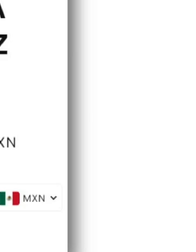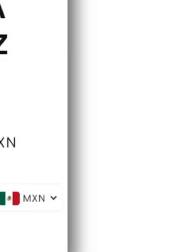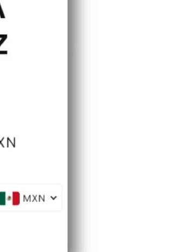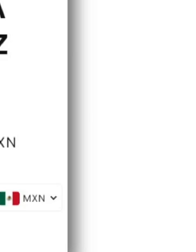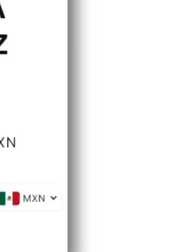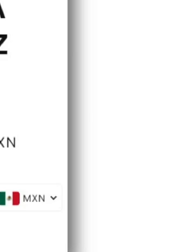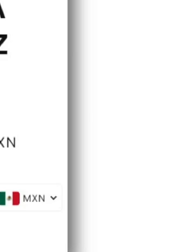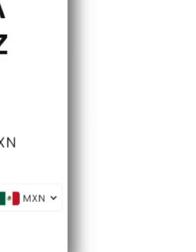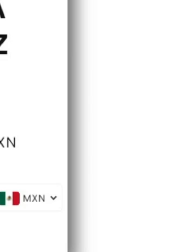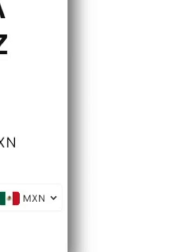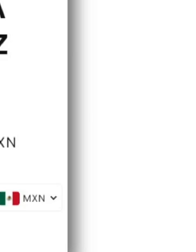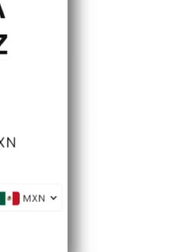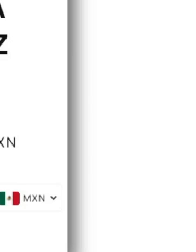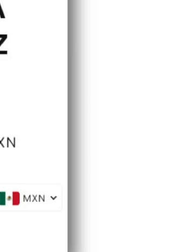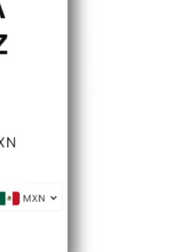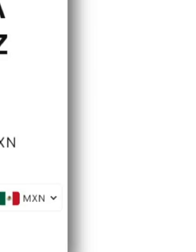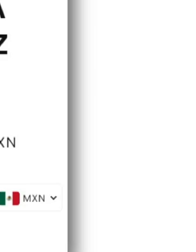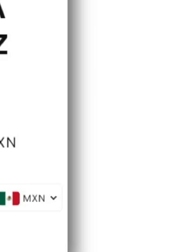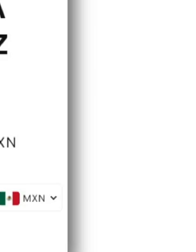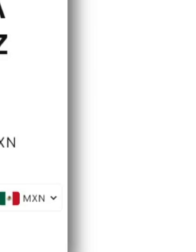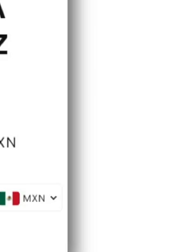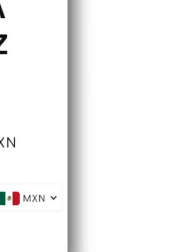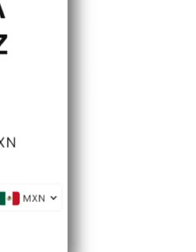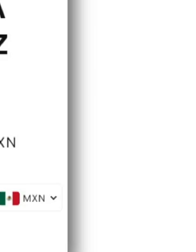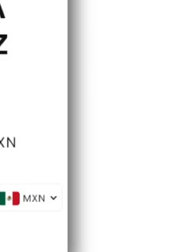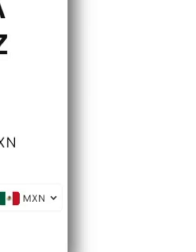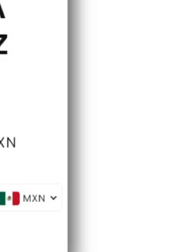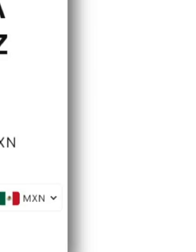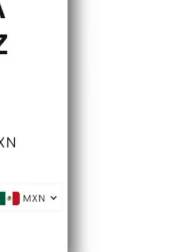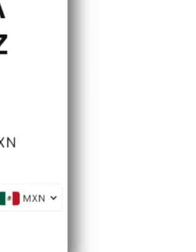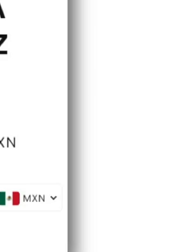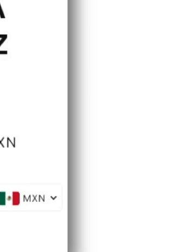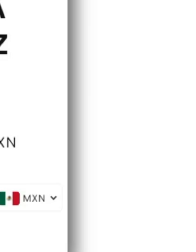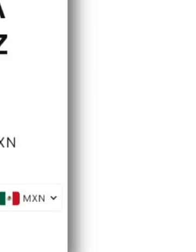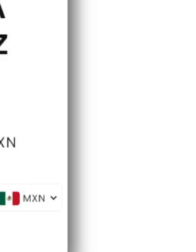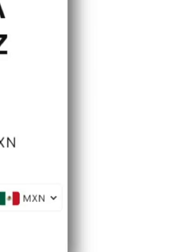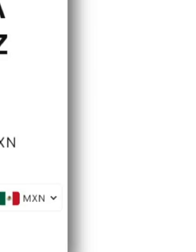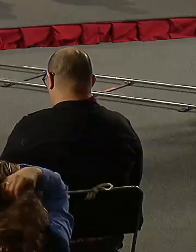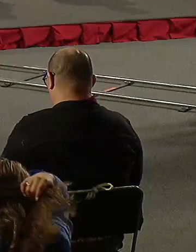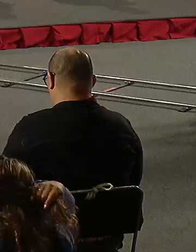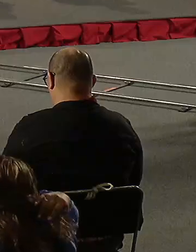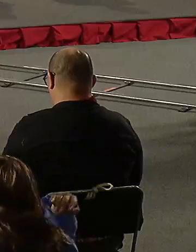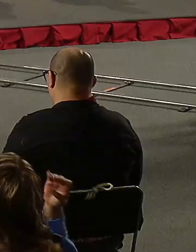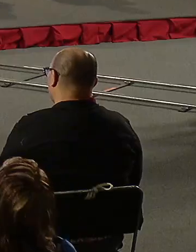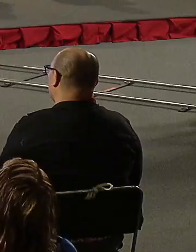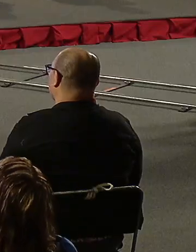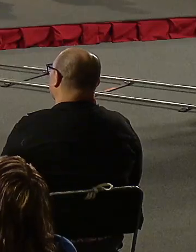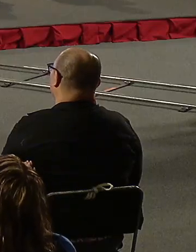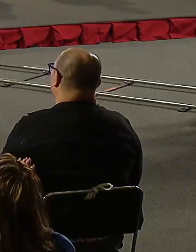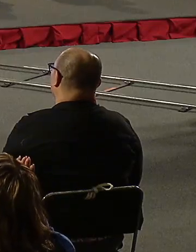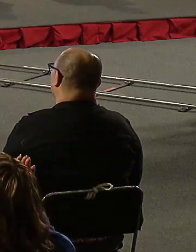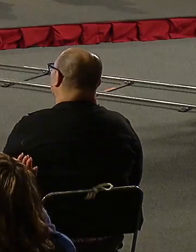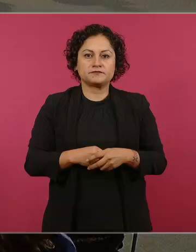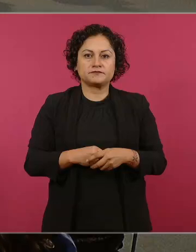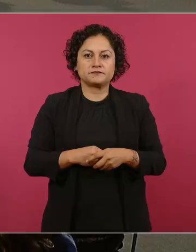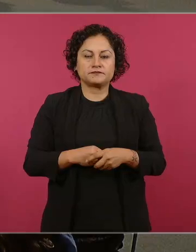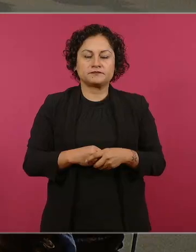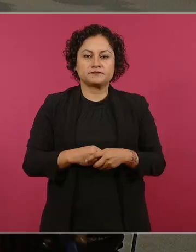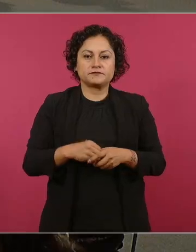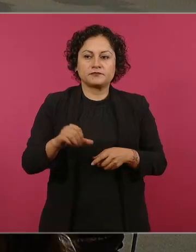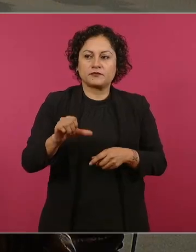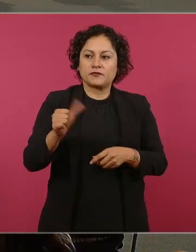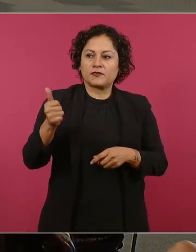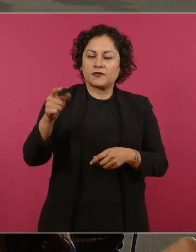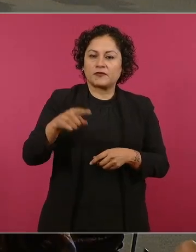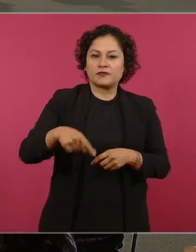arruinando el internet. Se escandalizan por un meme y con desesperación buscan convertirlo en una arma para